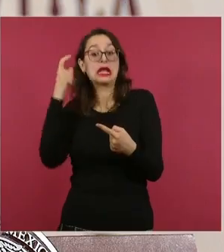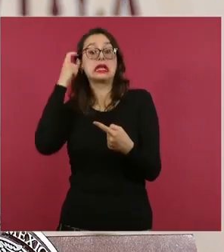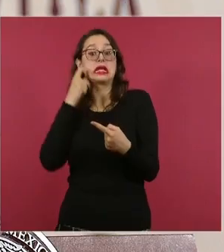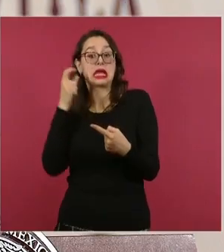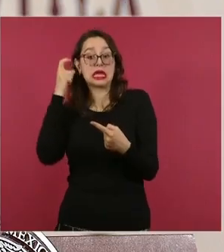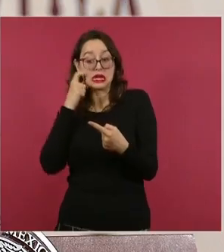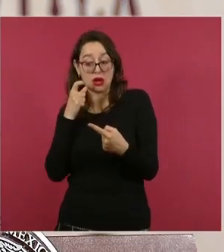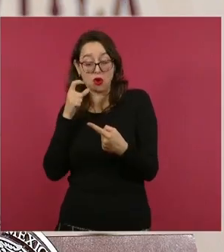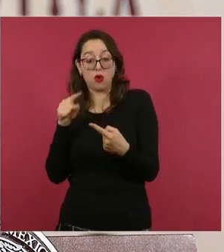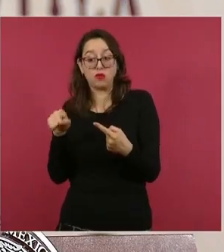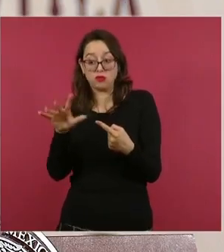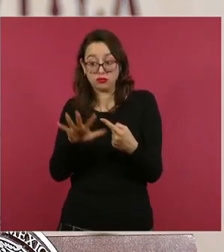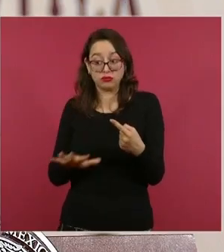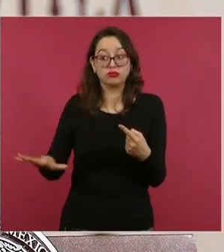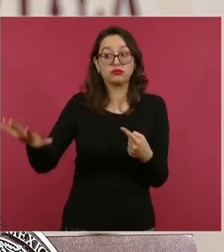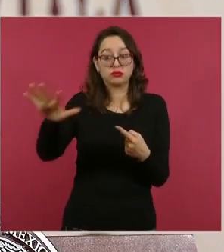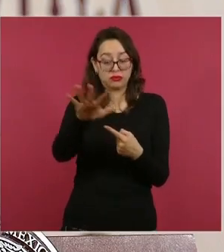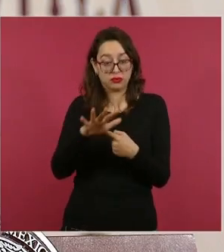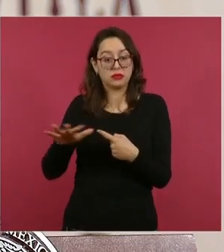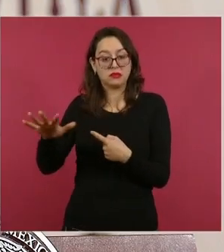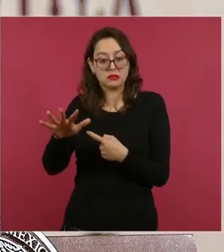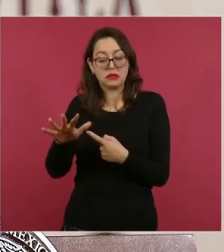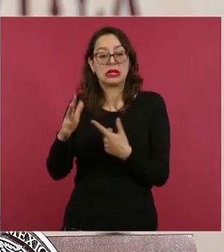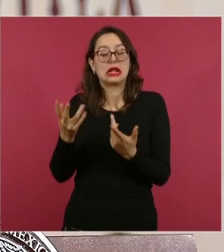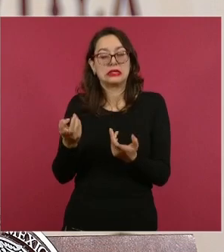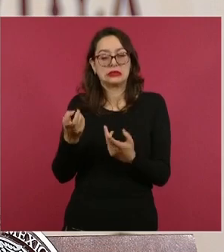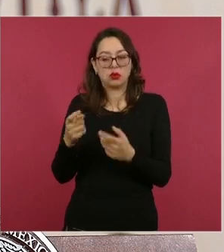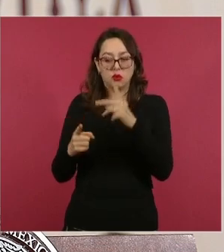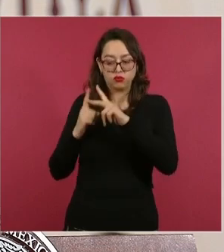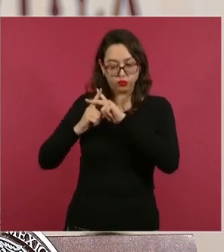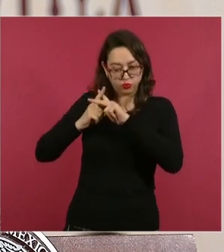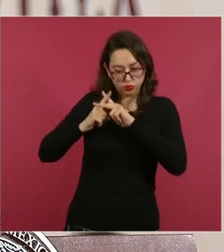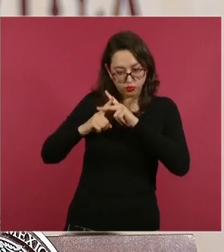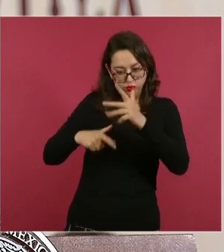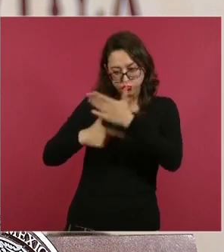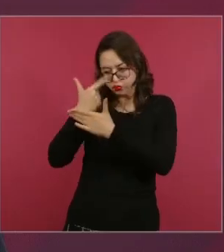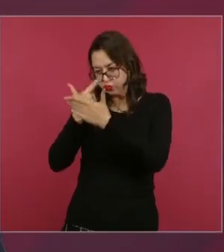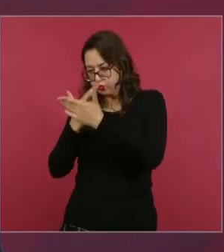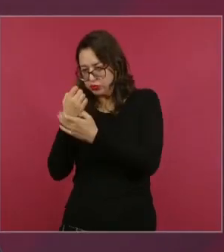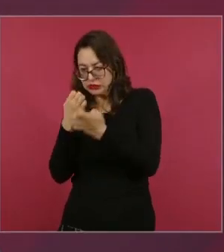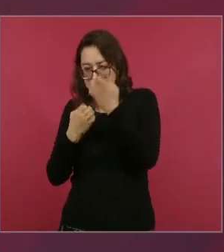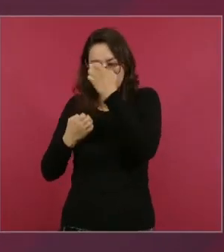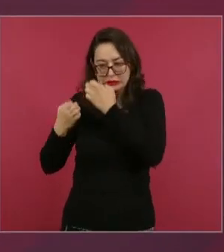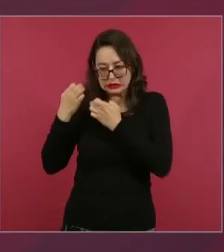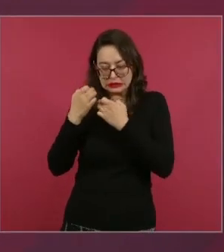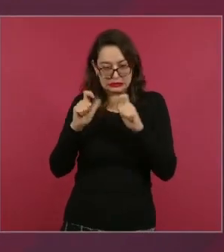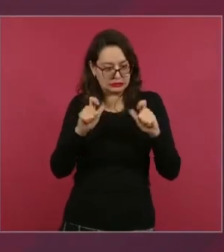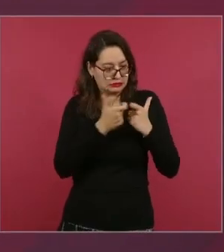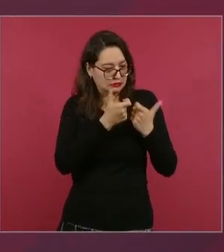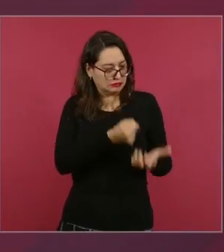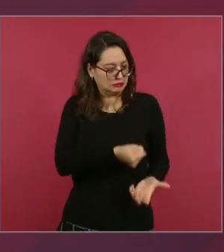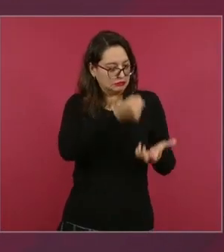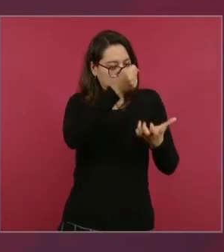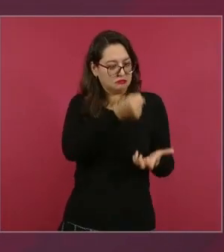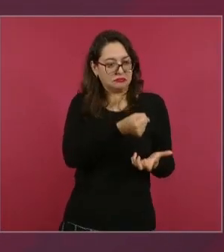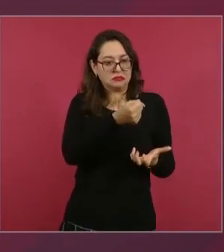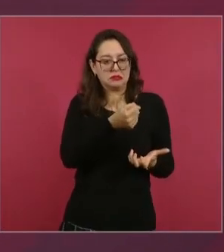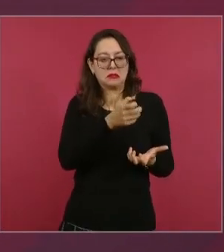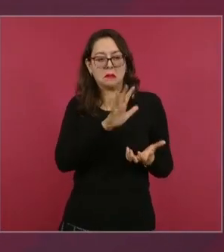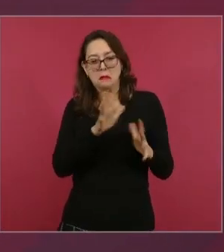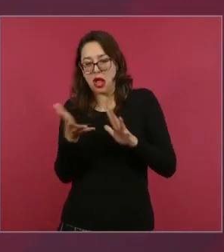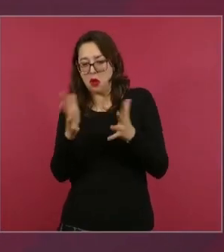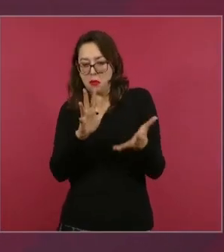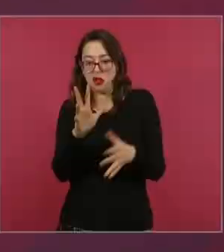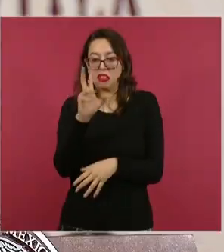también la zona geográfica es muy probable que dependiendo del de la valuación el bono los recursos estarían entre 30 y